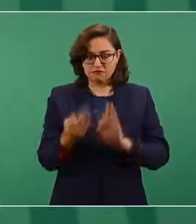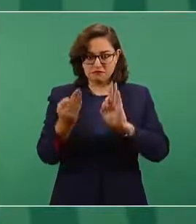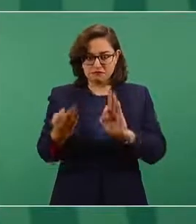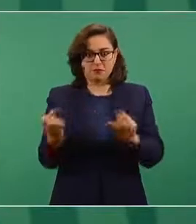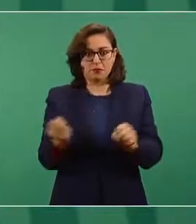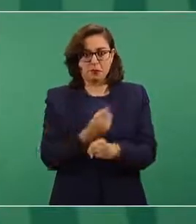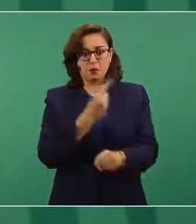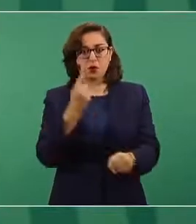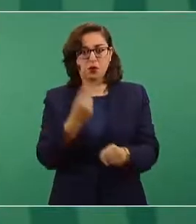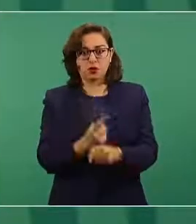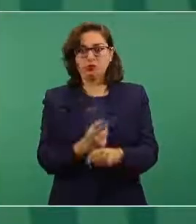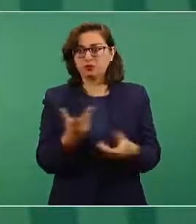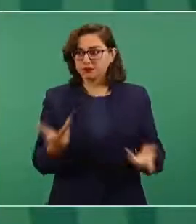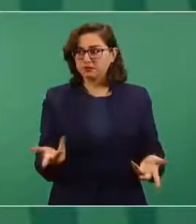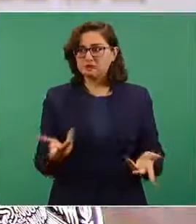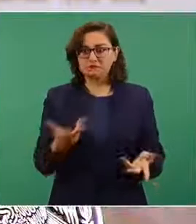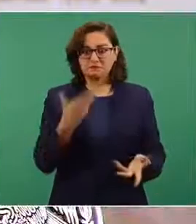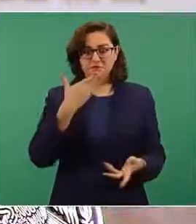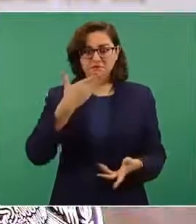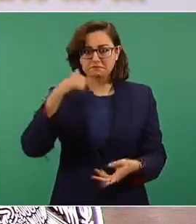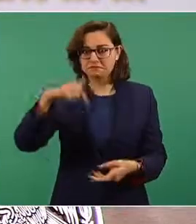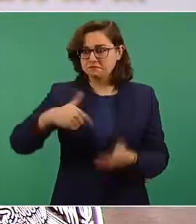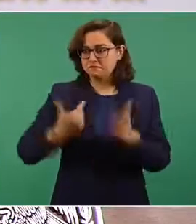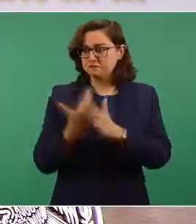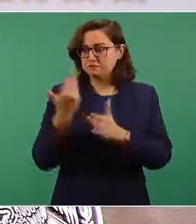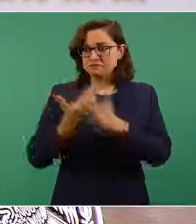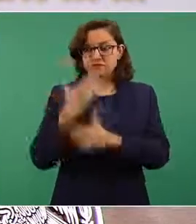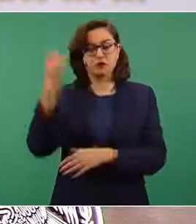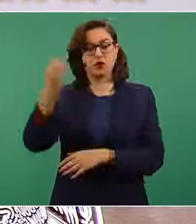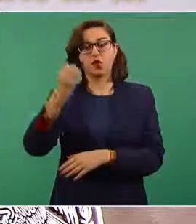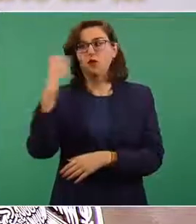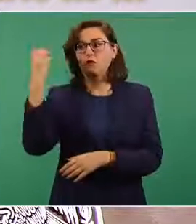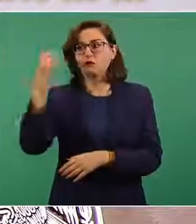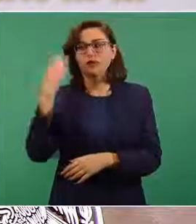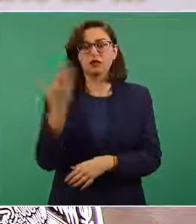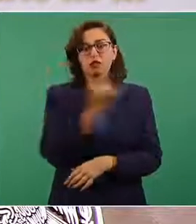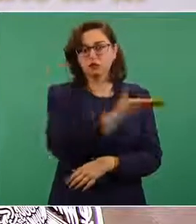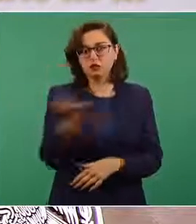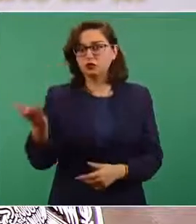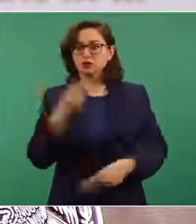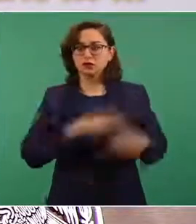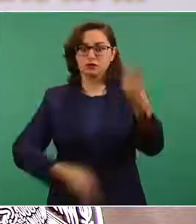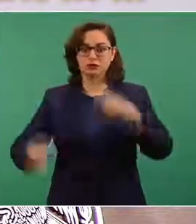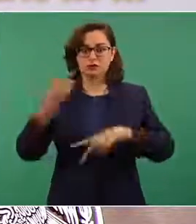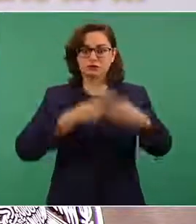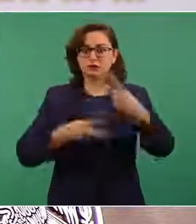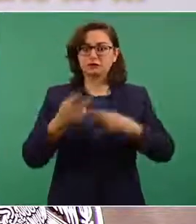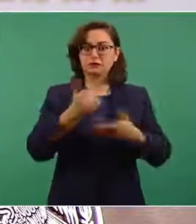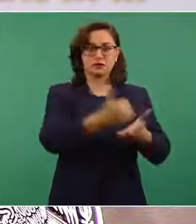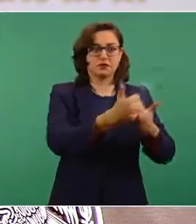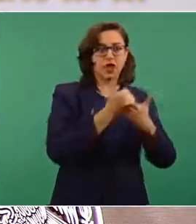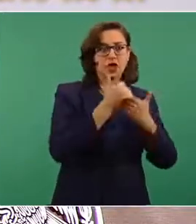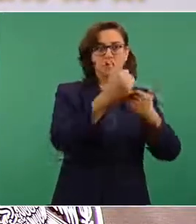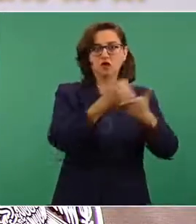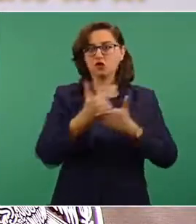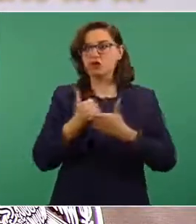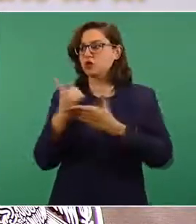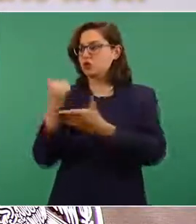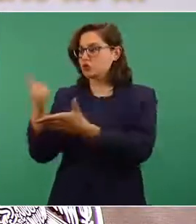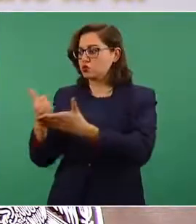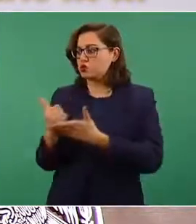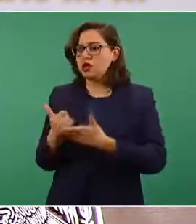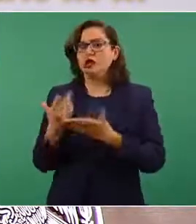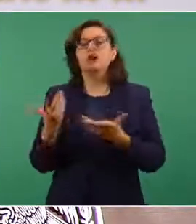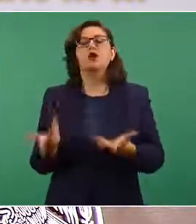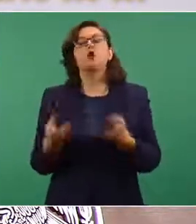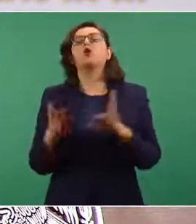son muy buenas estas conferencias, porque ustedes nos ayudan pues, a dar a conocer todas las